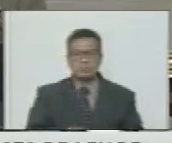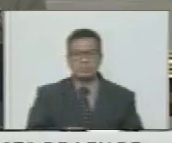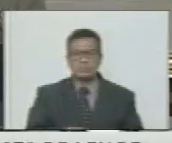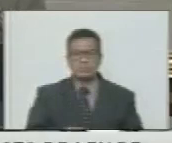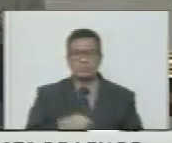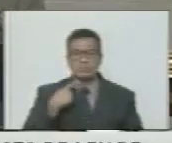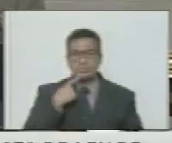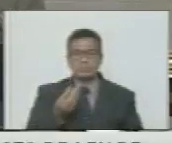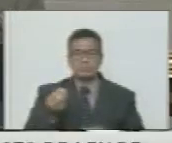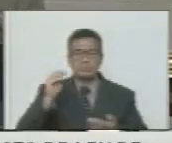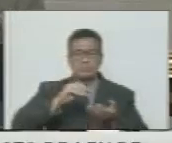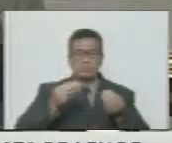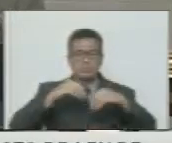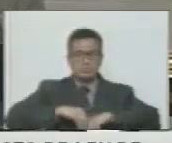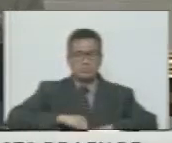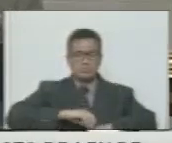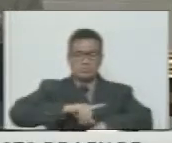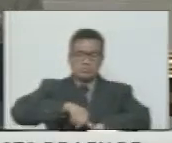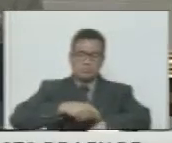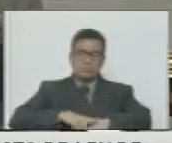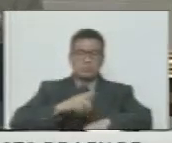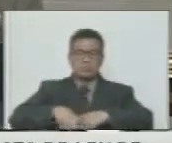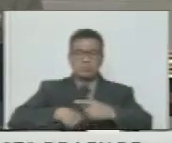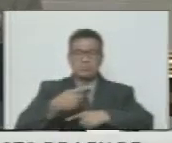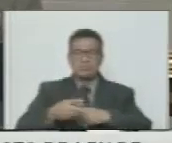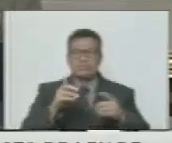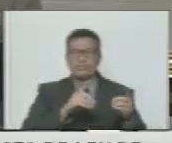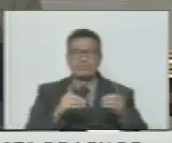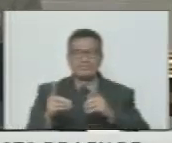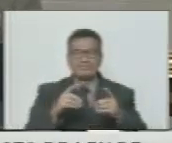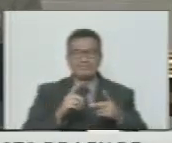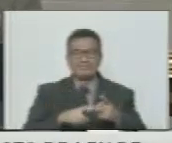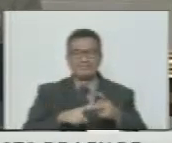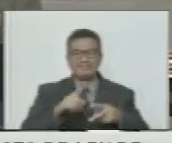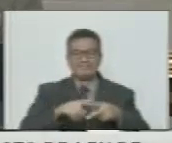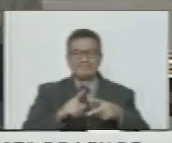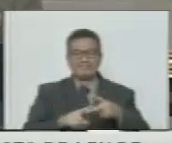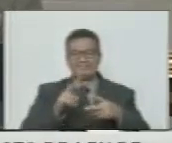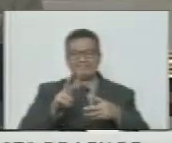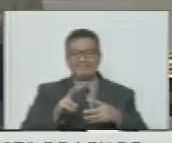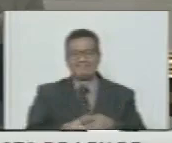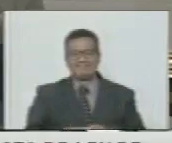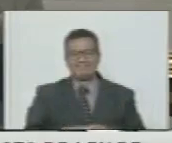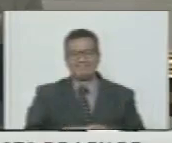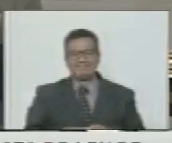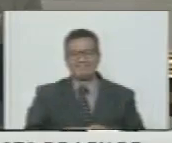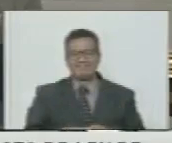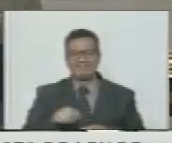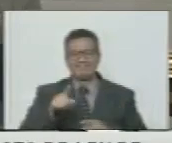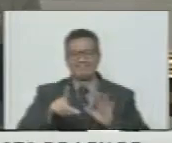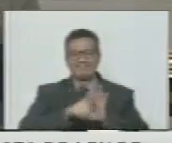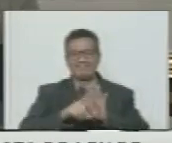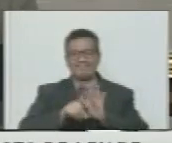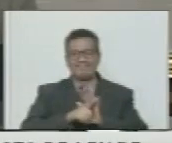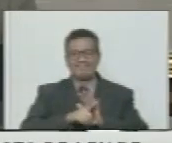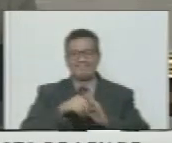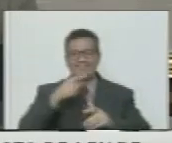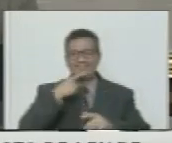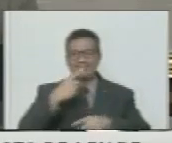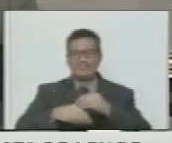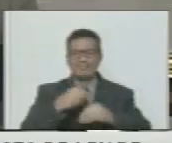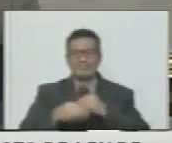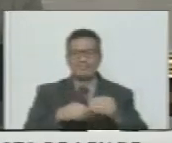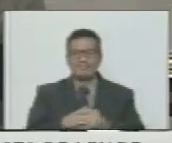honorables diputados, quienes estén de acuerdo con el diferimiento de la discusión en segunda instancia de esta ley, si